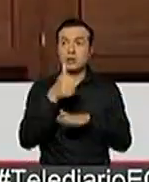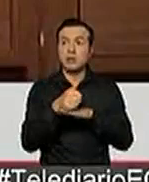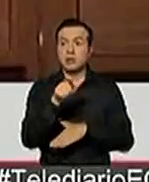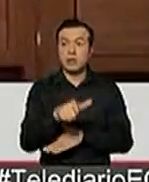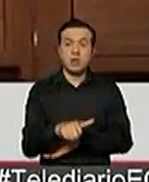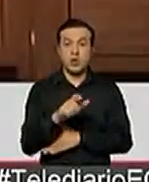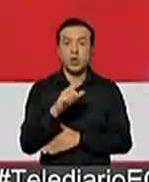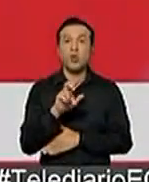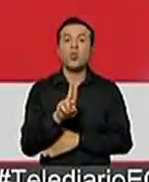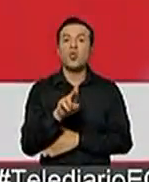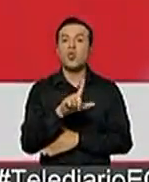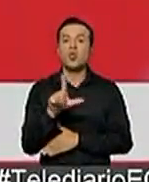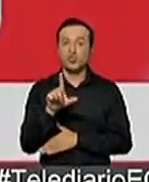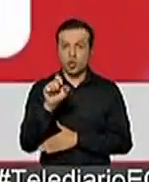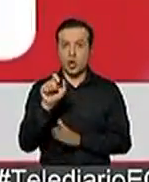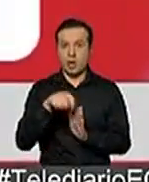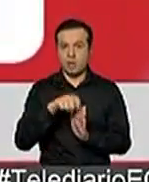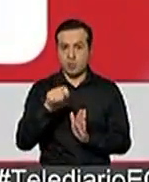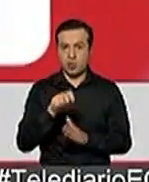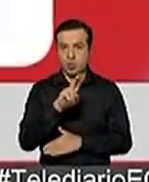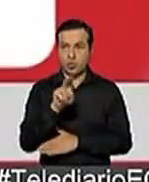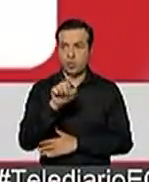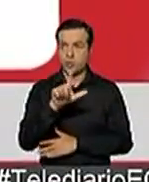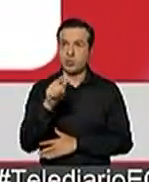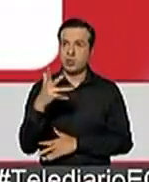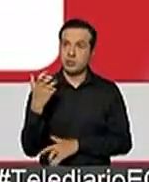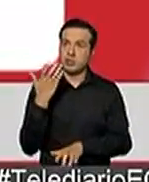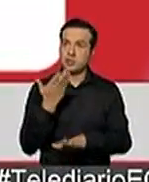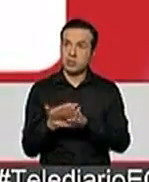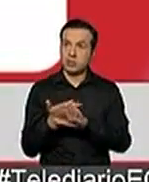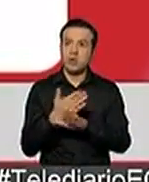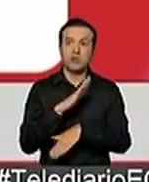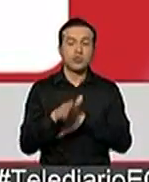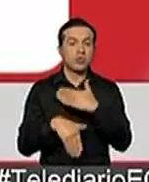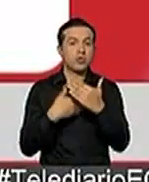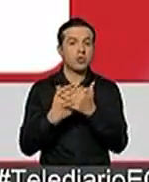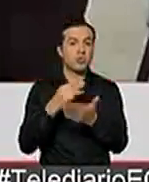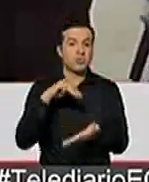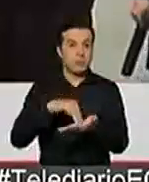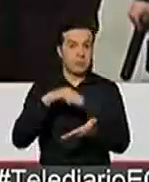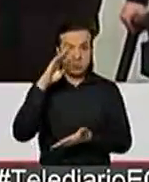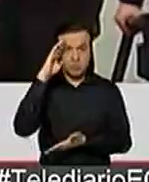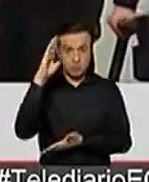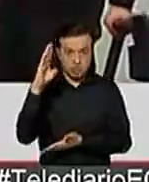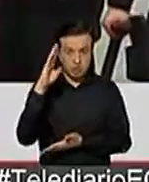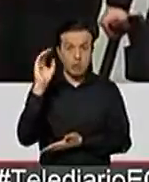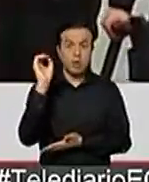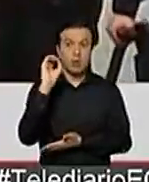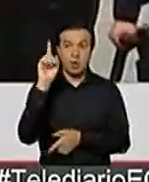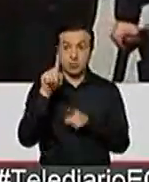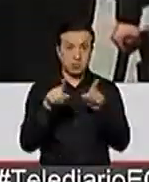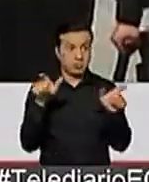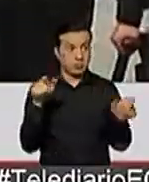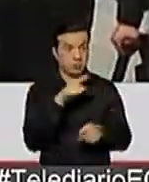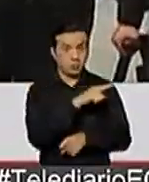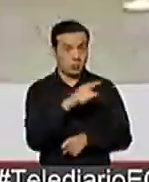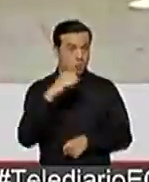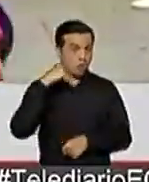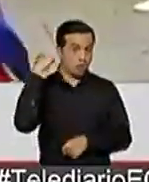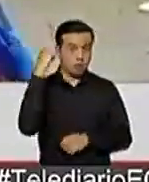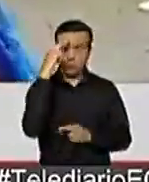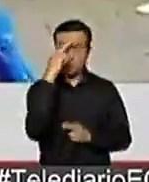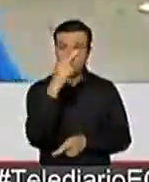doctor Hernán Ulloa, pone a disposición sus servicios para todos los miembros de la policía e incluso para personas cuyos